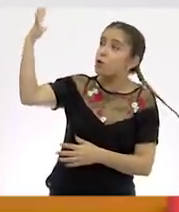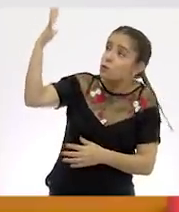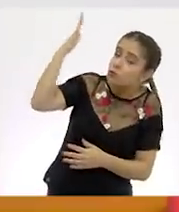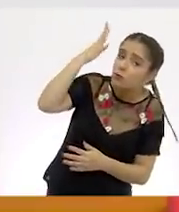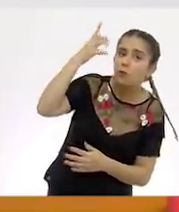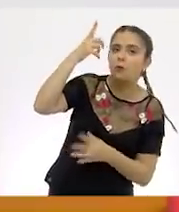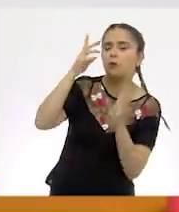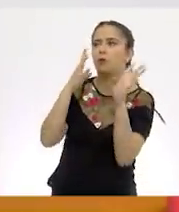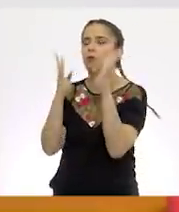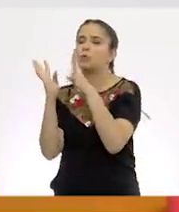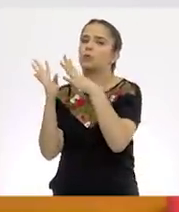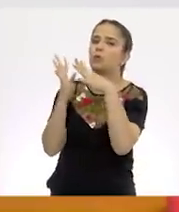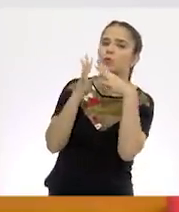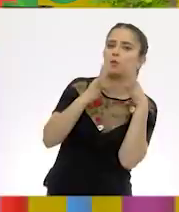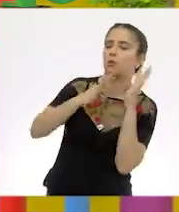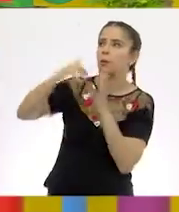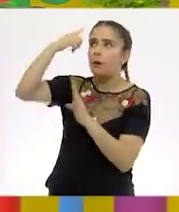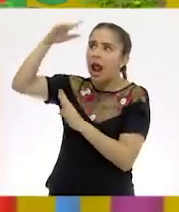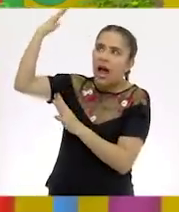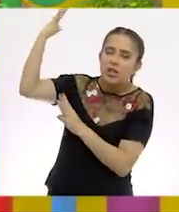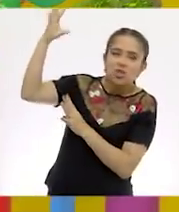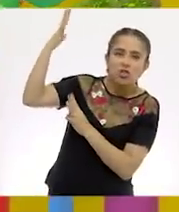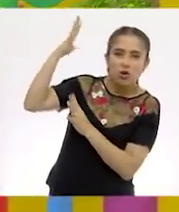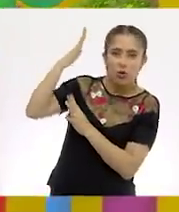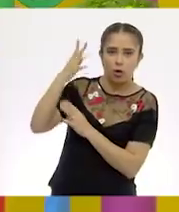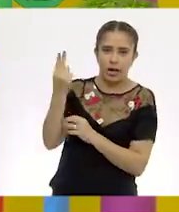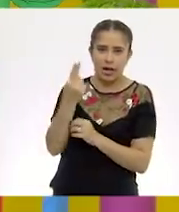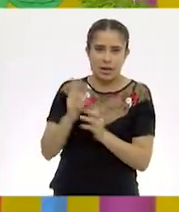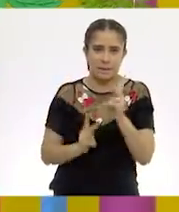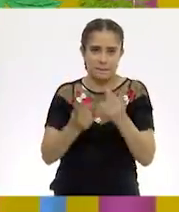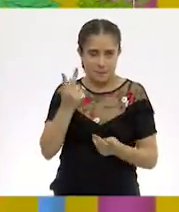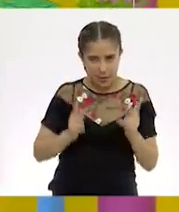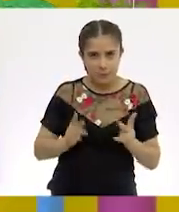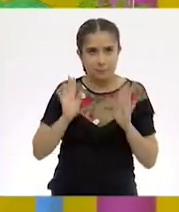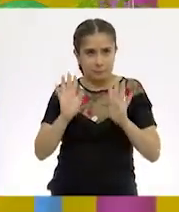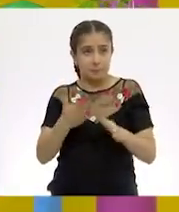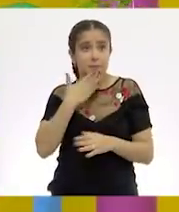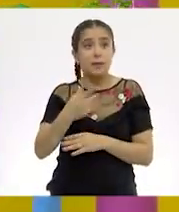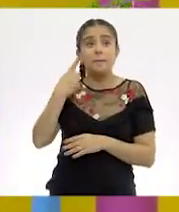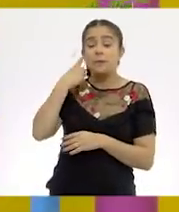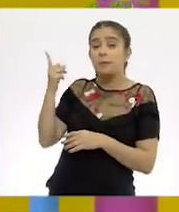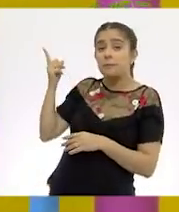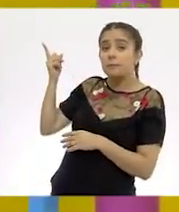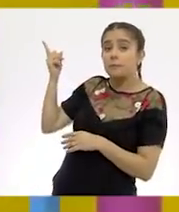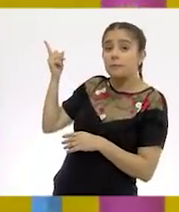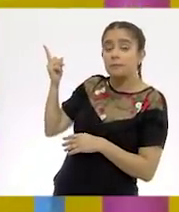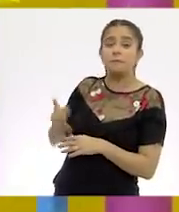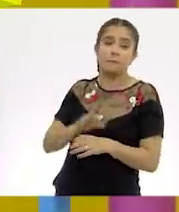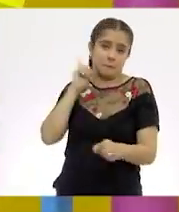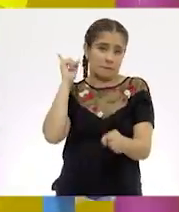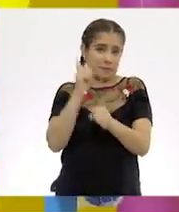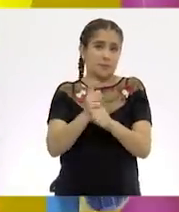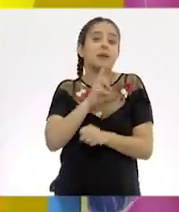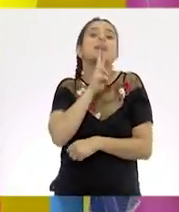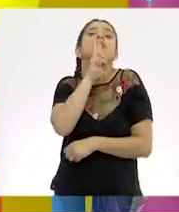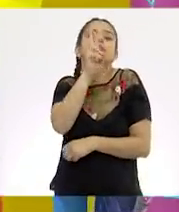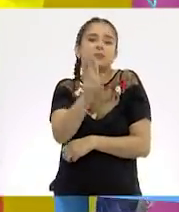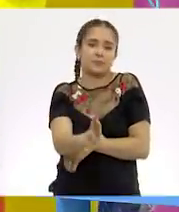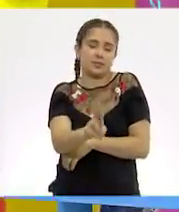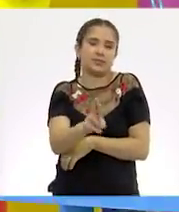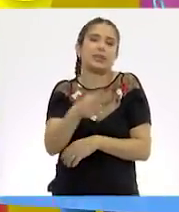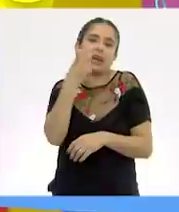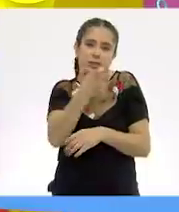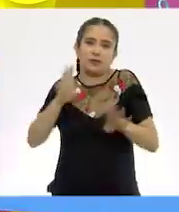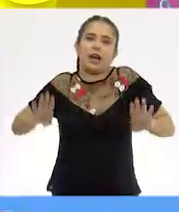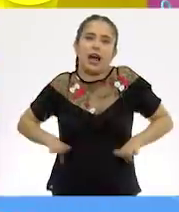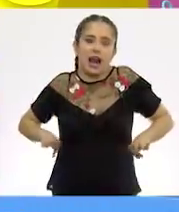descubrir nuestro primer pétalo. Y si ustedes en casa pueden observar, tenemos ya una primera